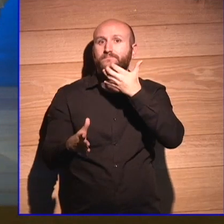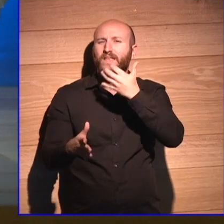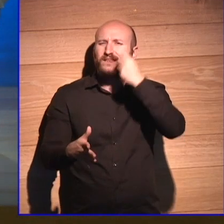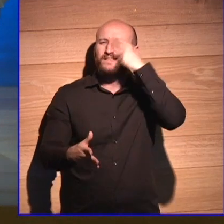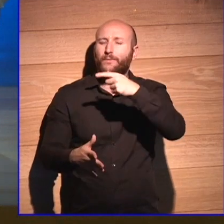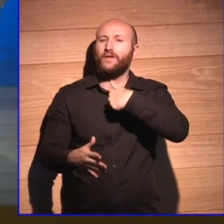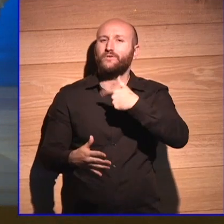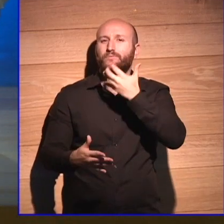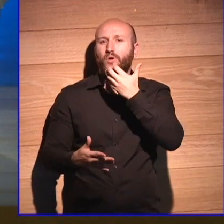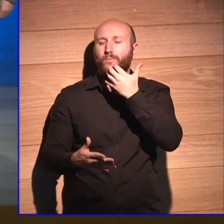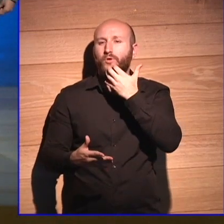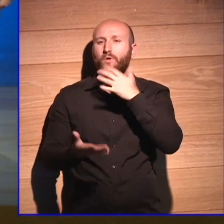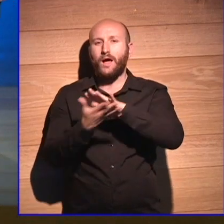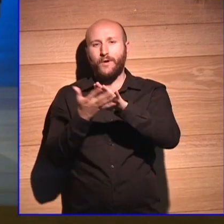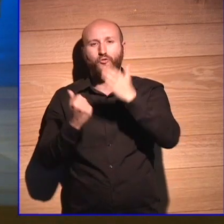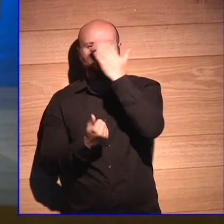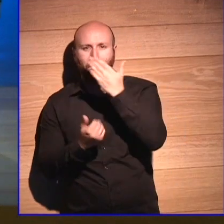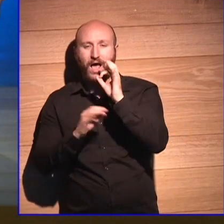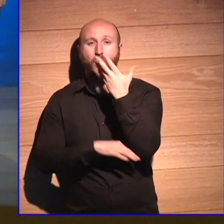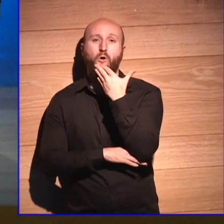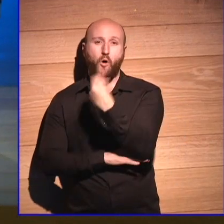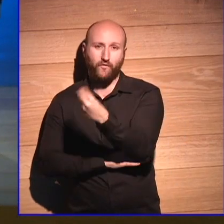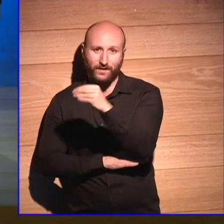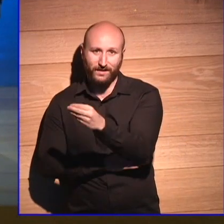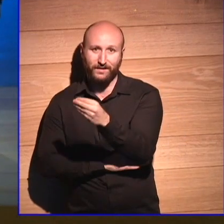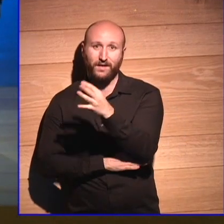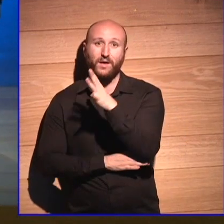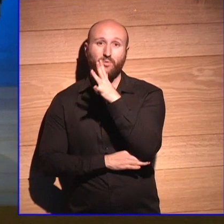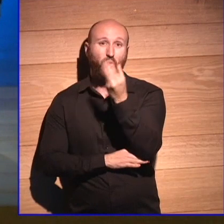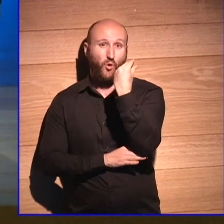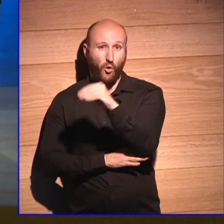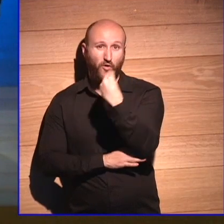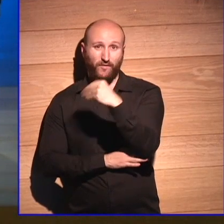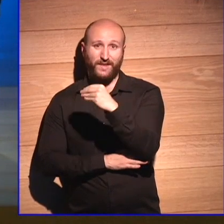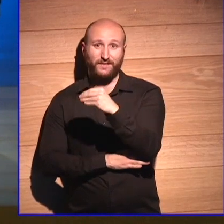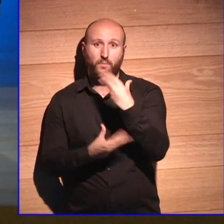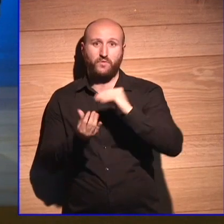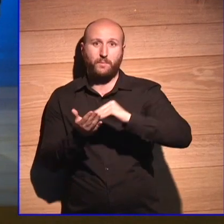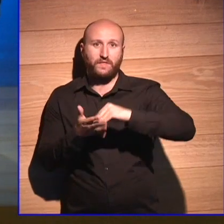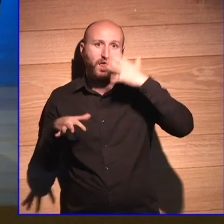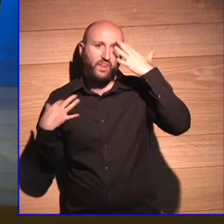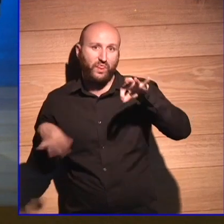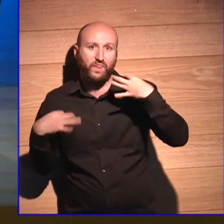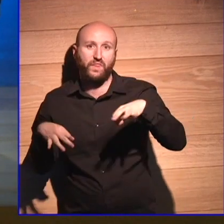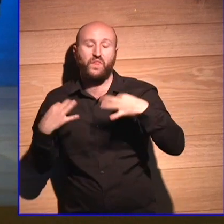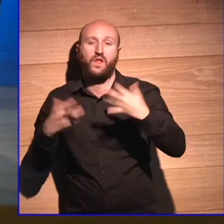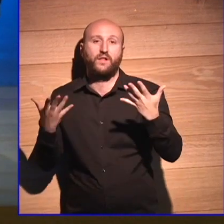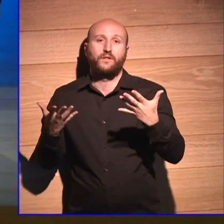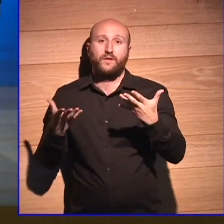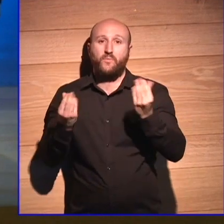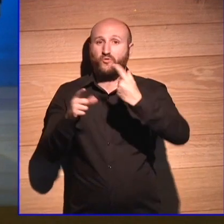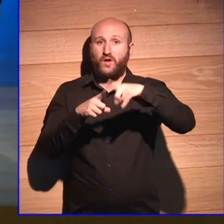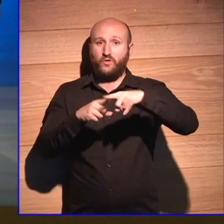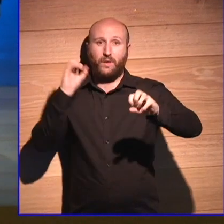dirijo mucho a las escuelas y los jóvenes, ¿no? Porque a veces los jóvenes son un poco inconscientes y cuelgan muchas